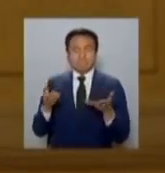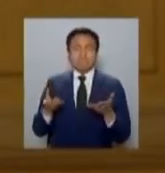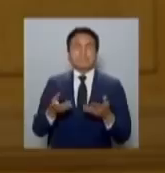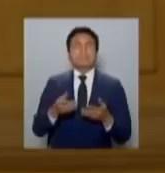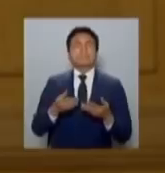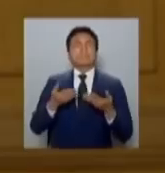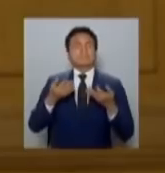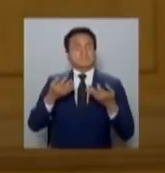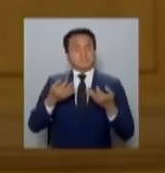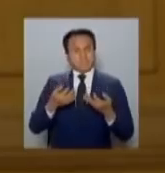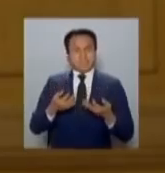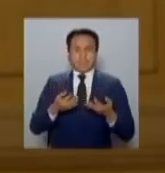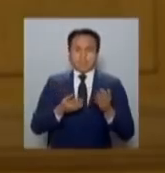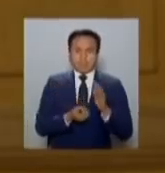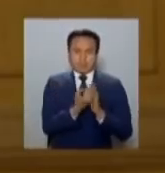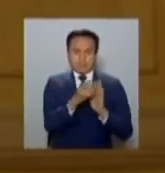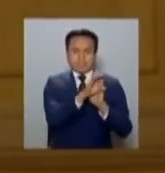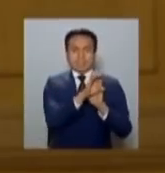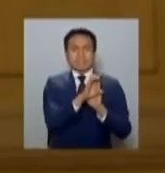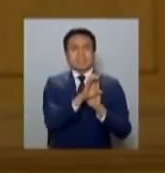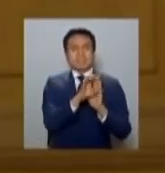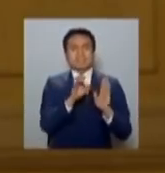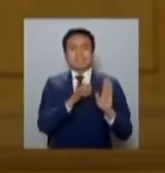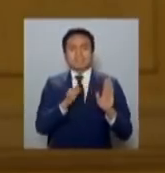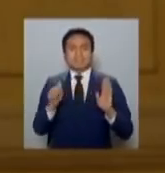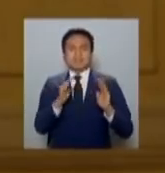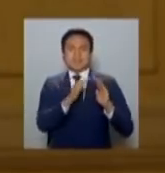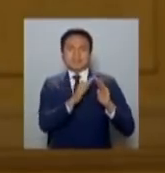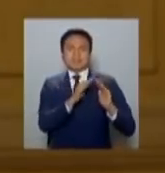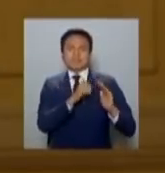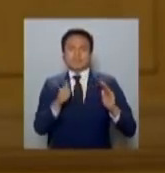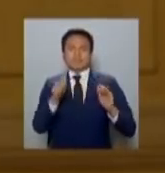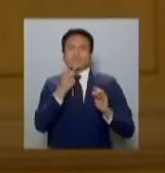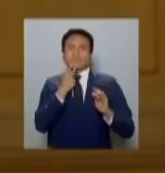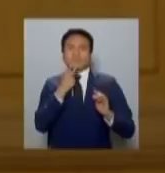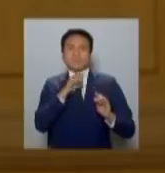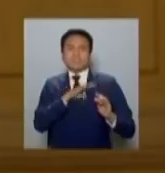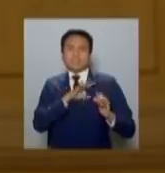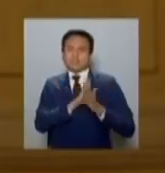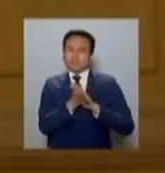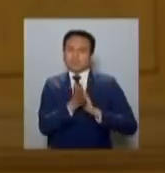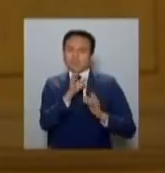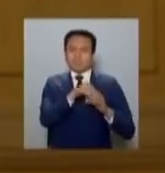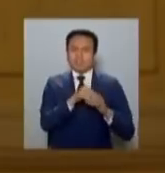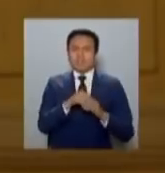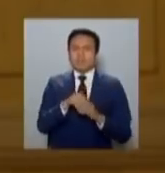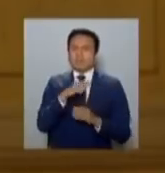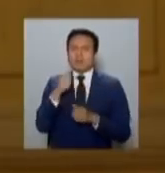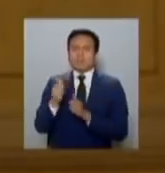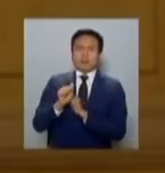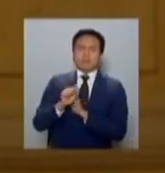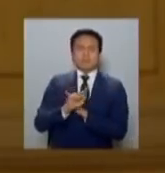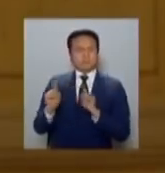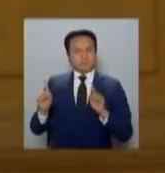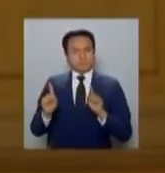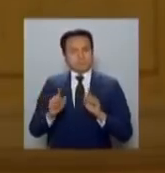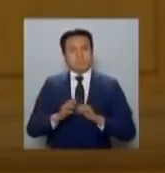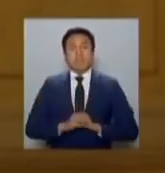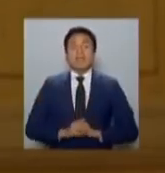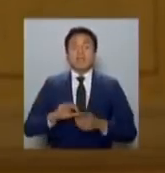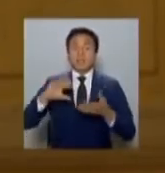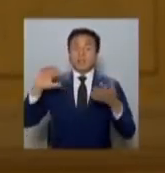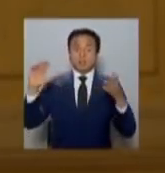tenga también un ministro de economía tan fuerte. Además, dice Claudio Huepe, que va a ser ministro de Energía, también es un sector muy clave y es una